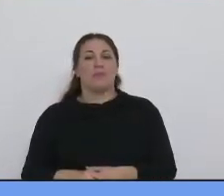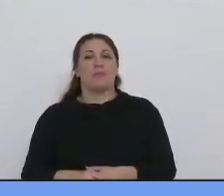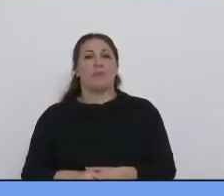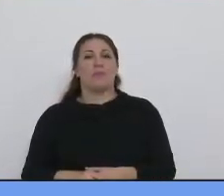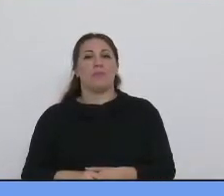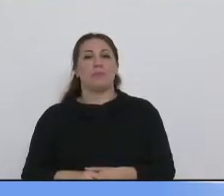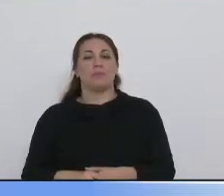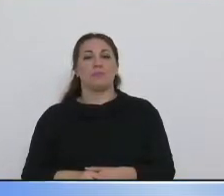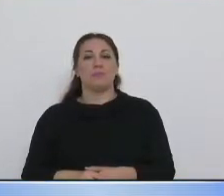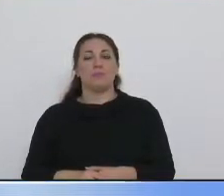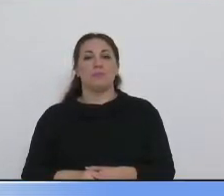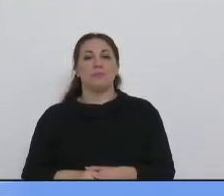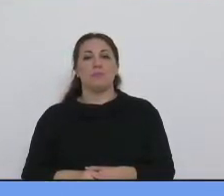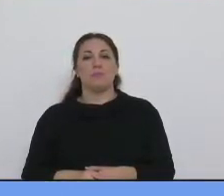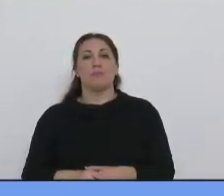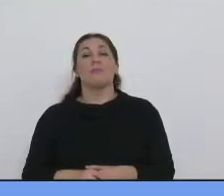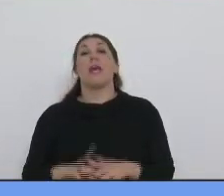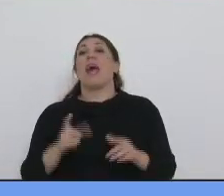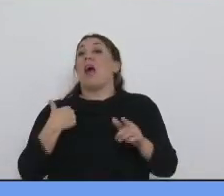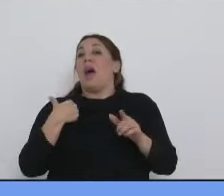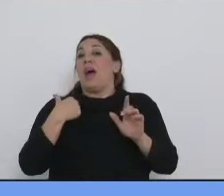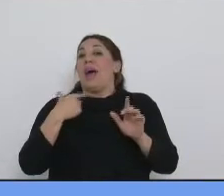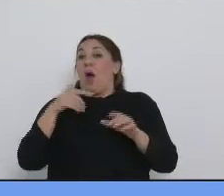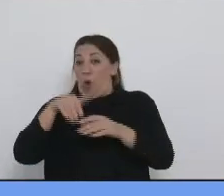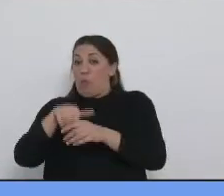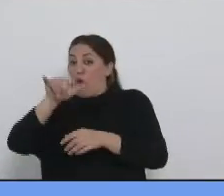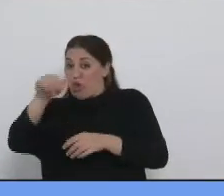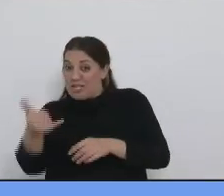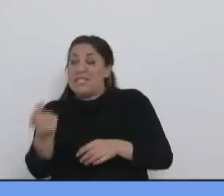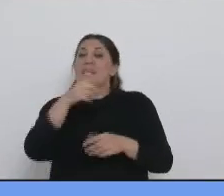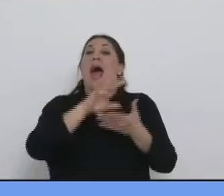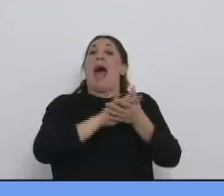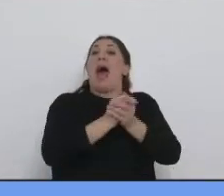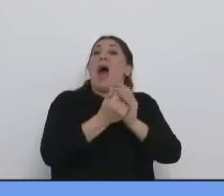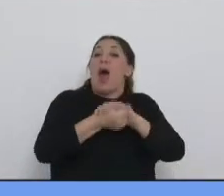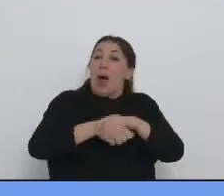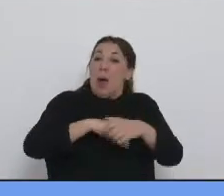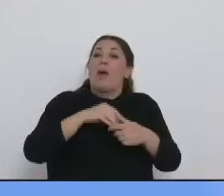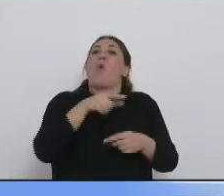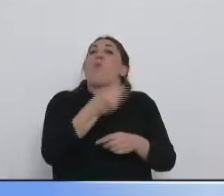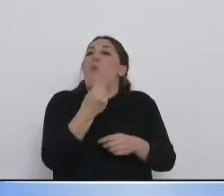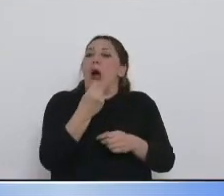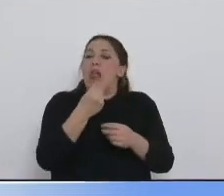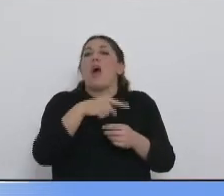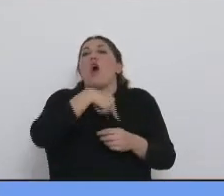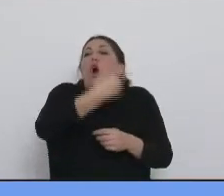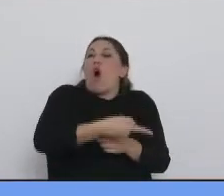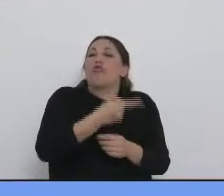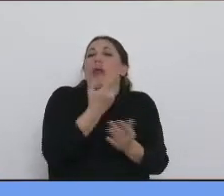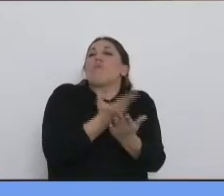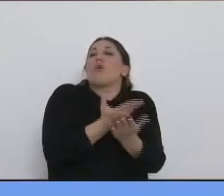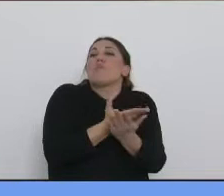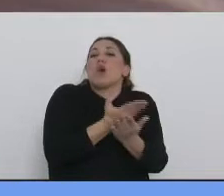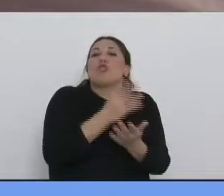y vamos a abstenernos tanto en la propuesta del embajador en honduras